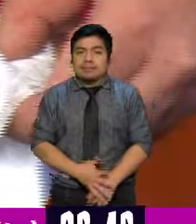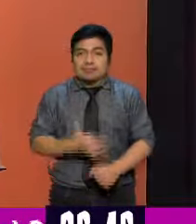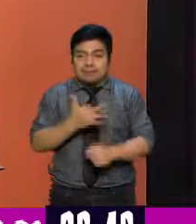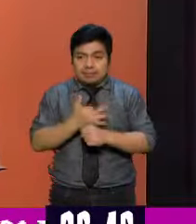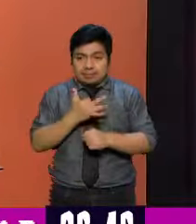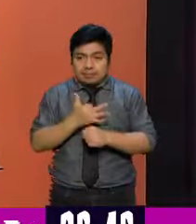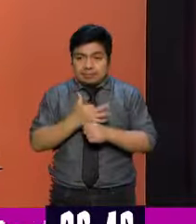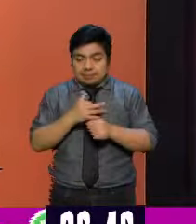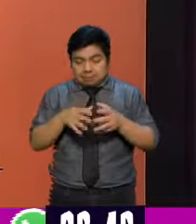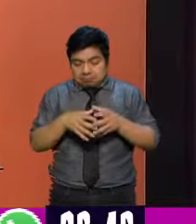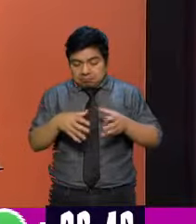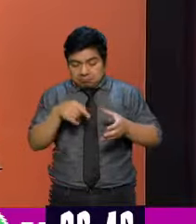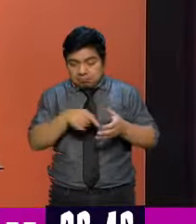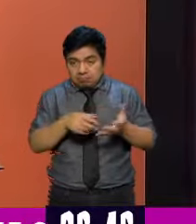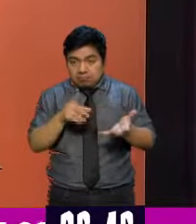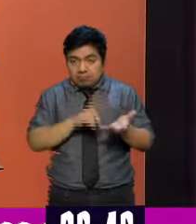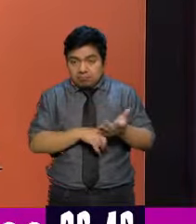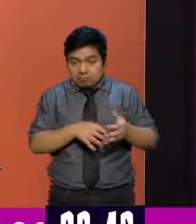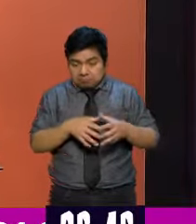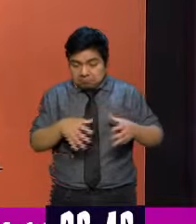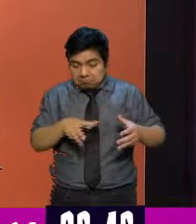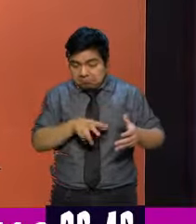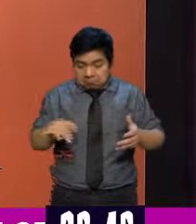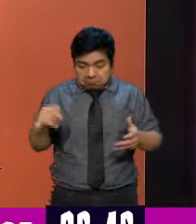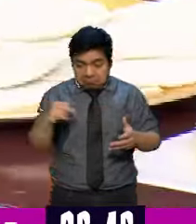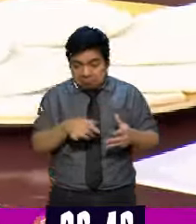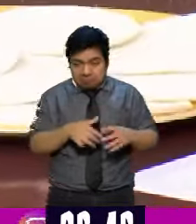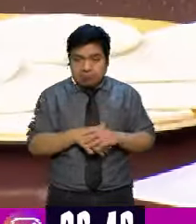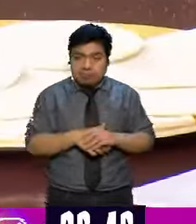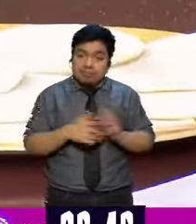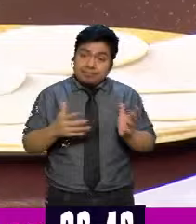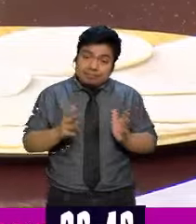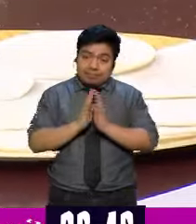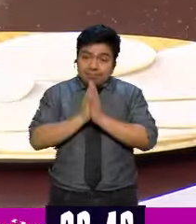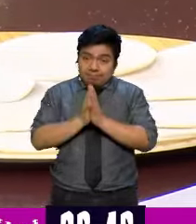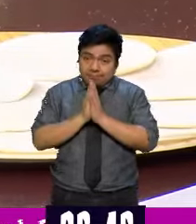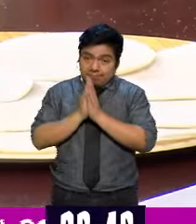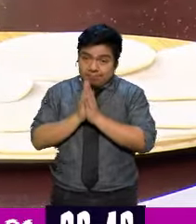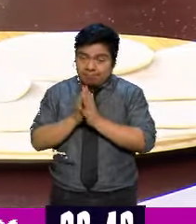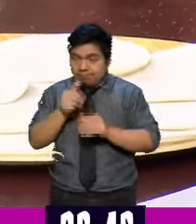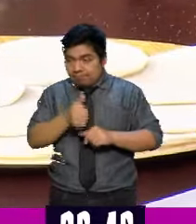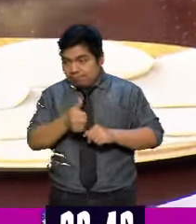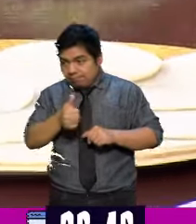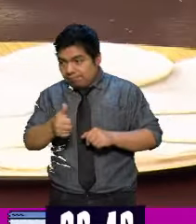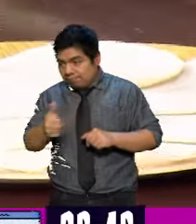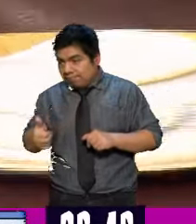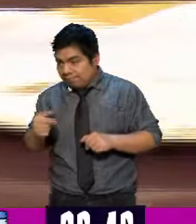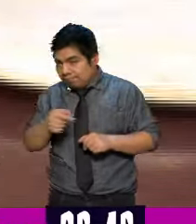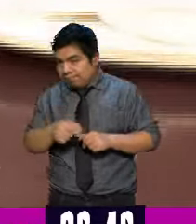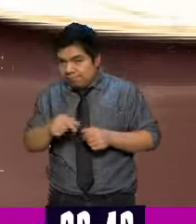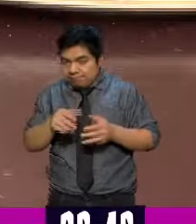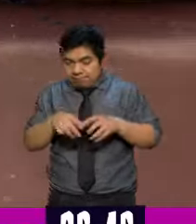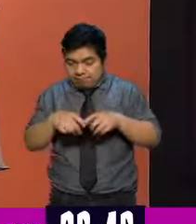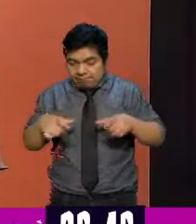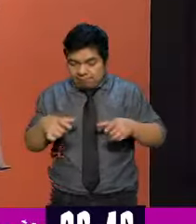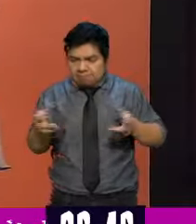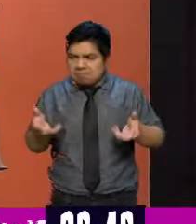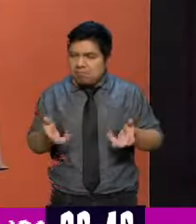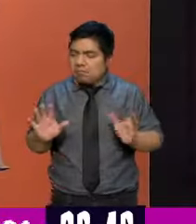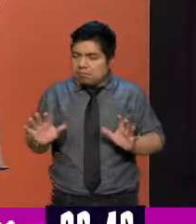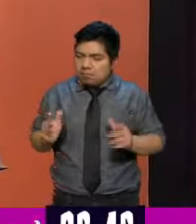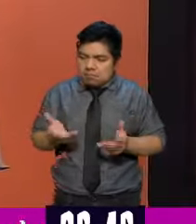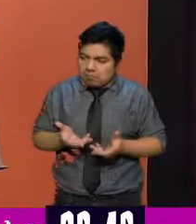como este. Bien, nomás. Así que, por favor, ayúdenme cada quien a hacer su gyoza. ¿Pero qué tengo que hacer? A